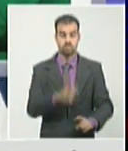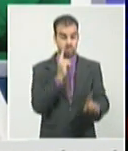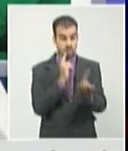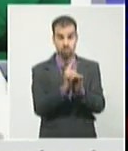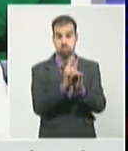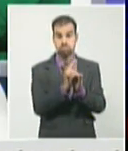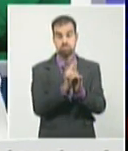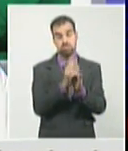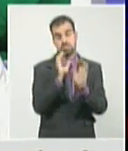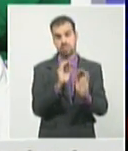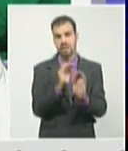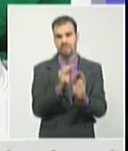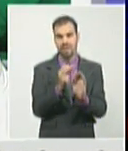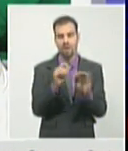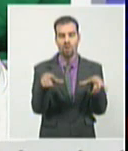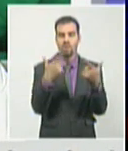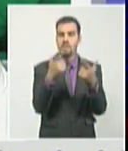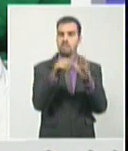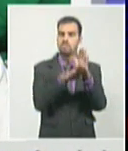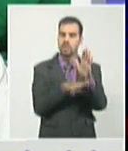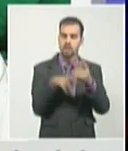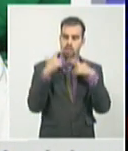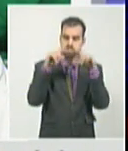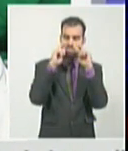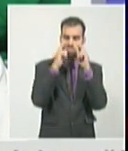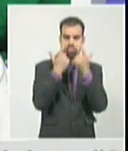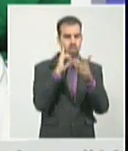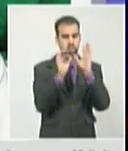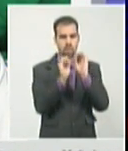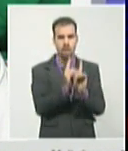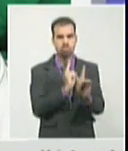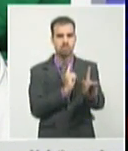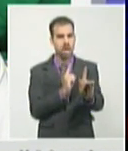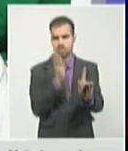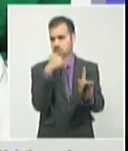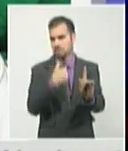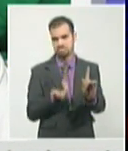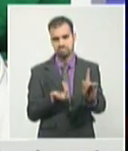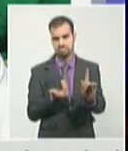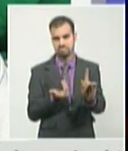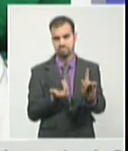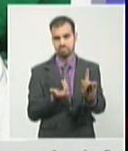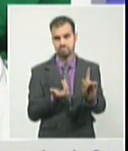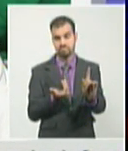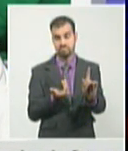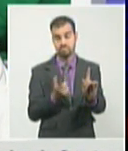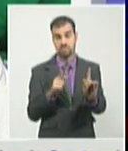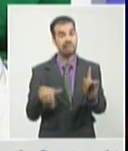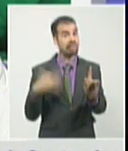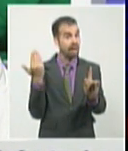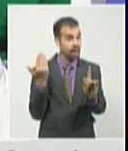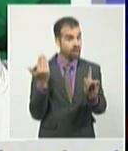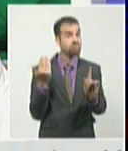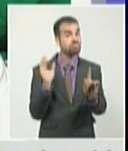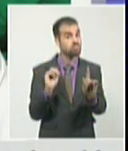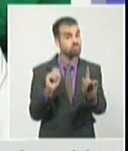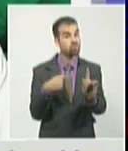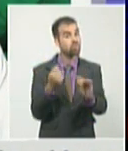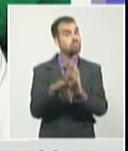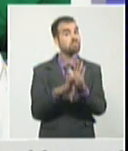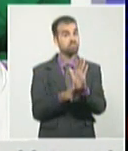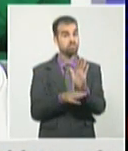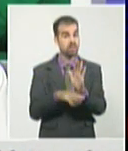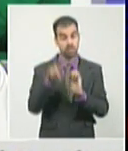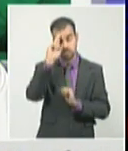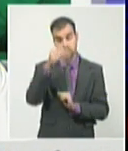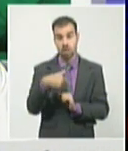el debido cumplimiento de lo que está establecido se violaron las normas higiénico-sanitarias así que te